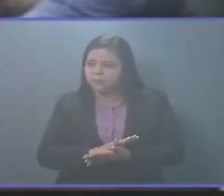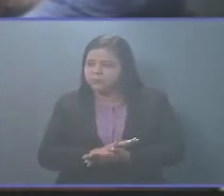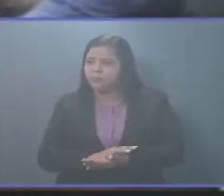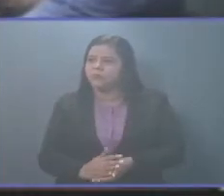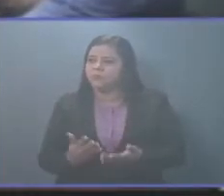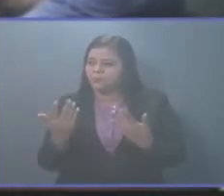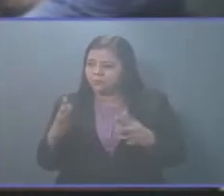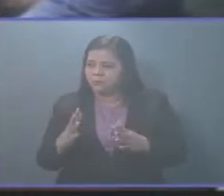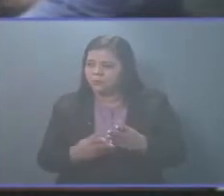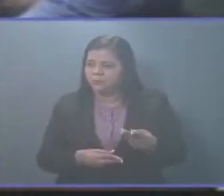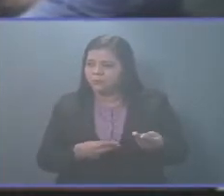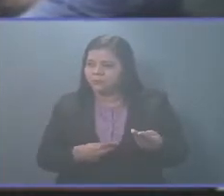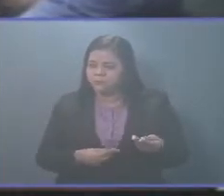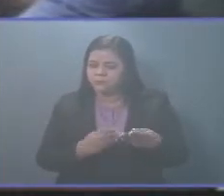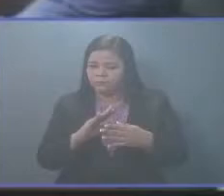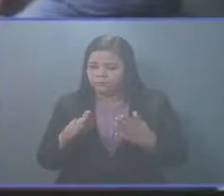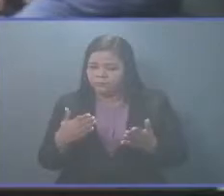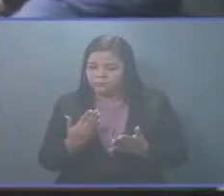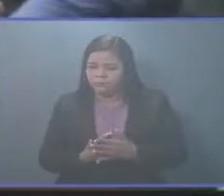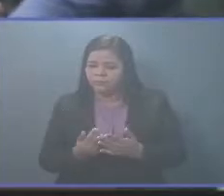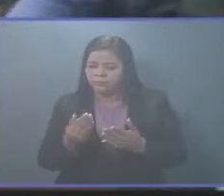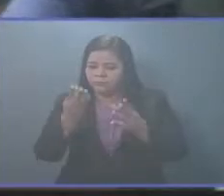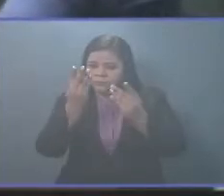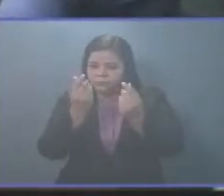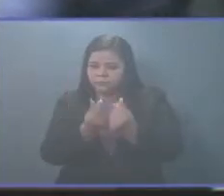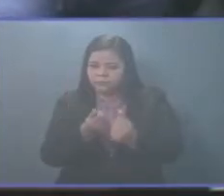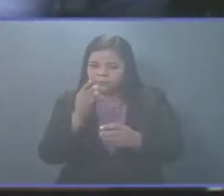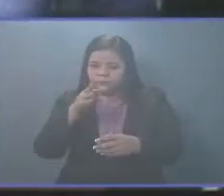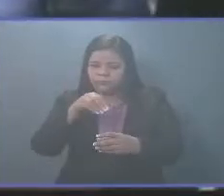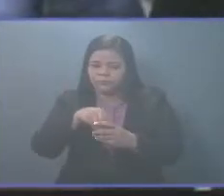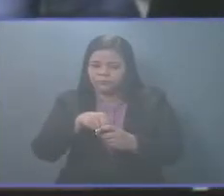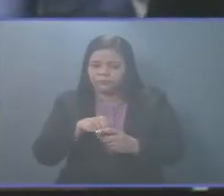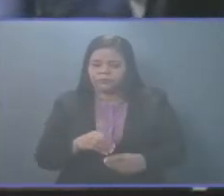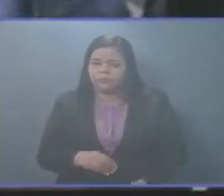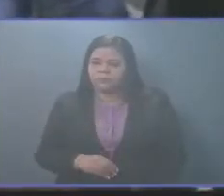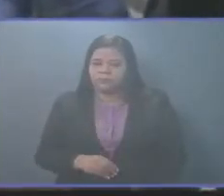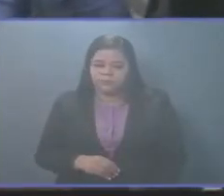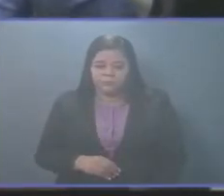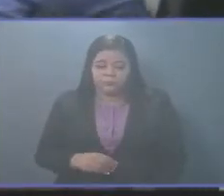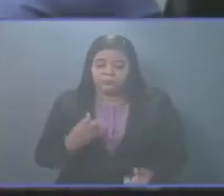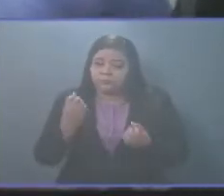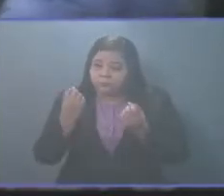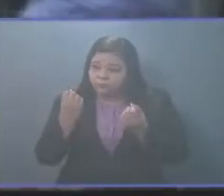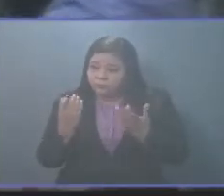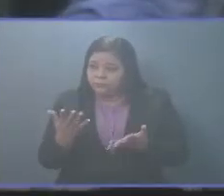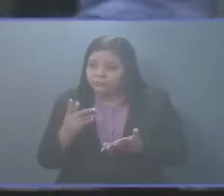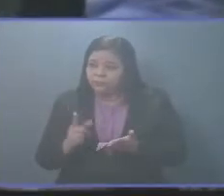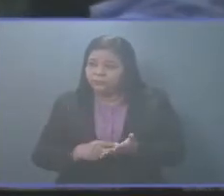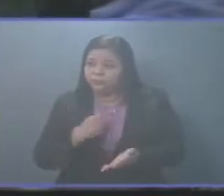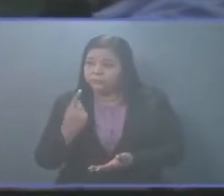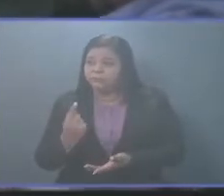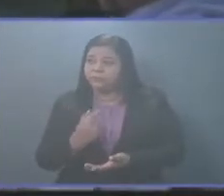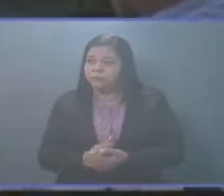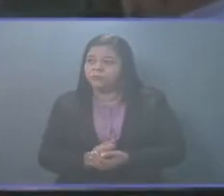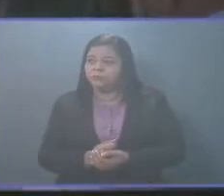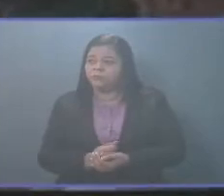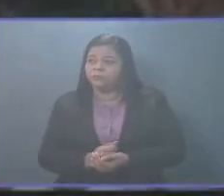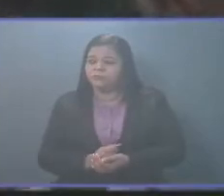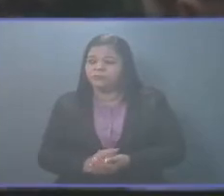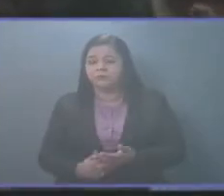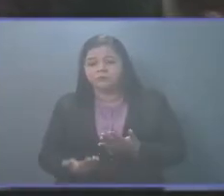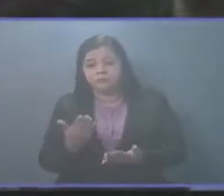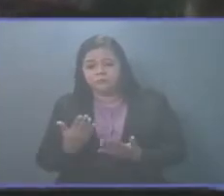documentan esas asignaciones presupuestarias. Muchas de esas son competencias probablemente de la